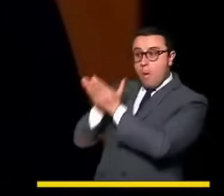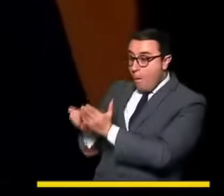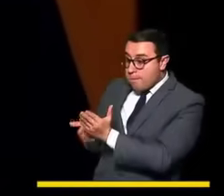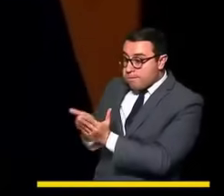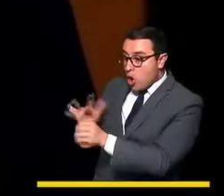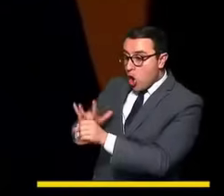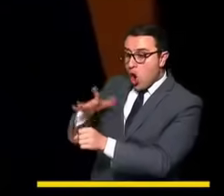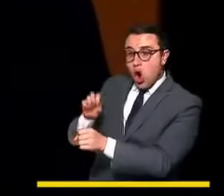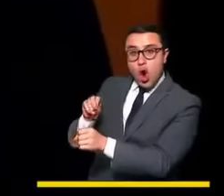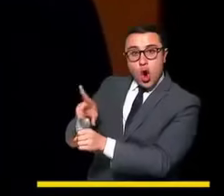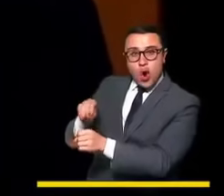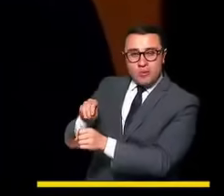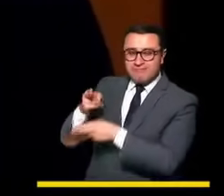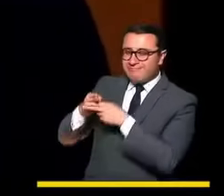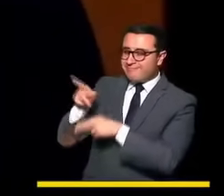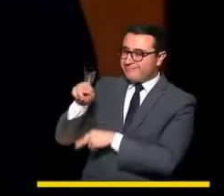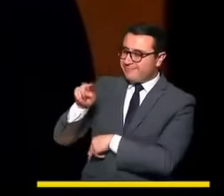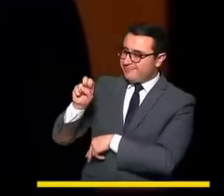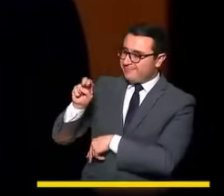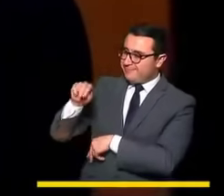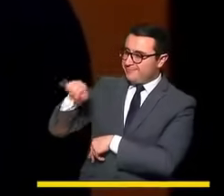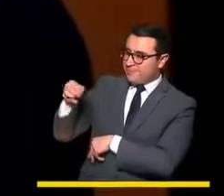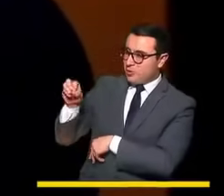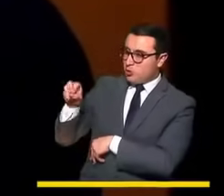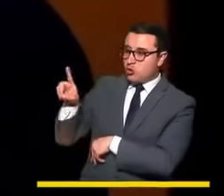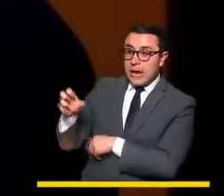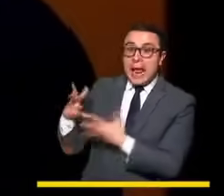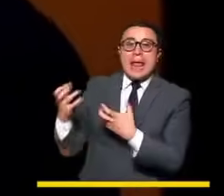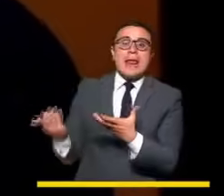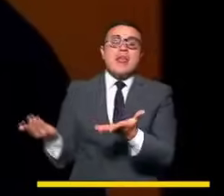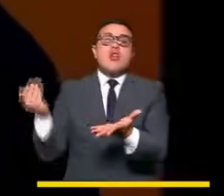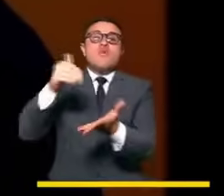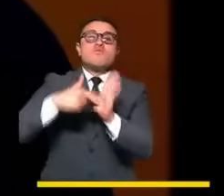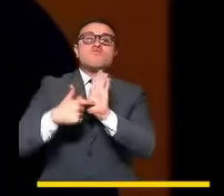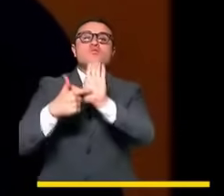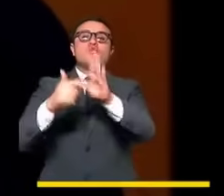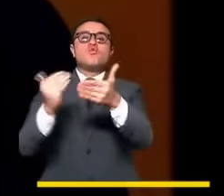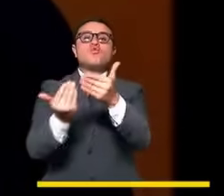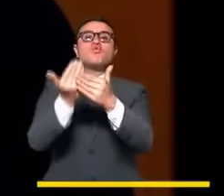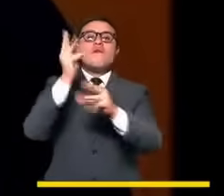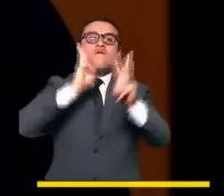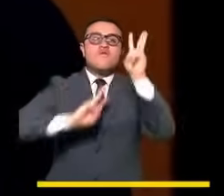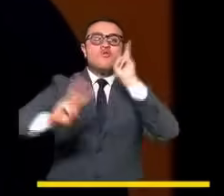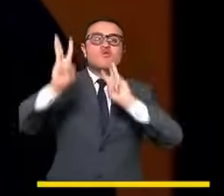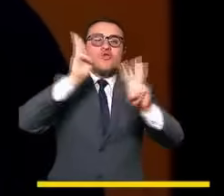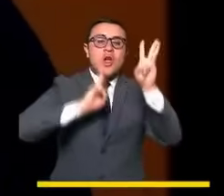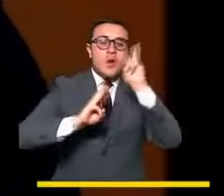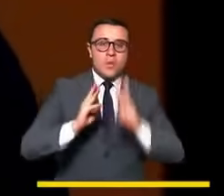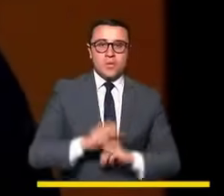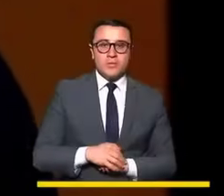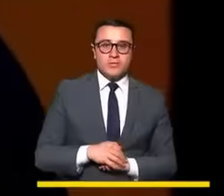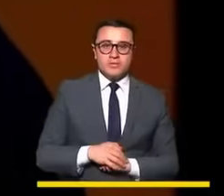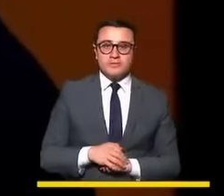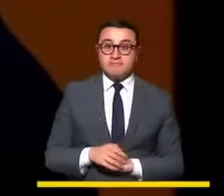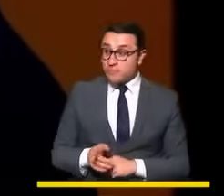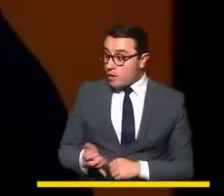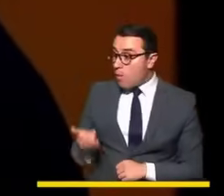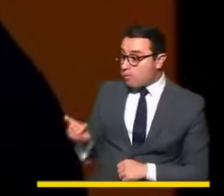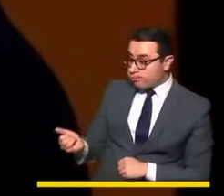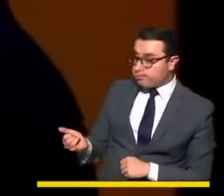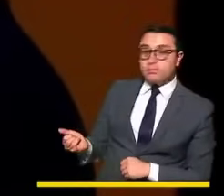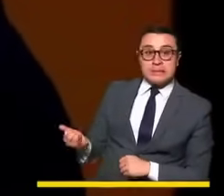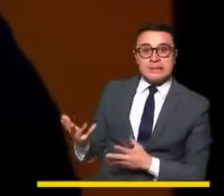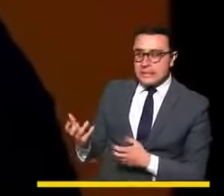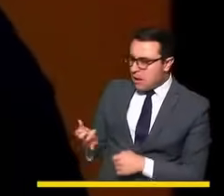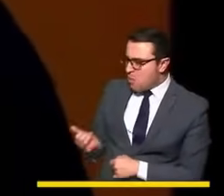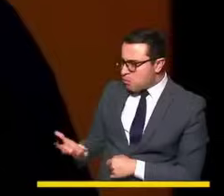sacar la superficie del barco que está hoy tapada, que nos sirve ya para mostrar lo que